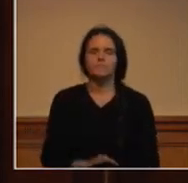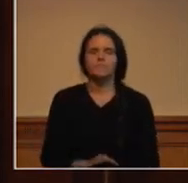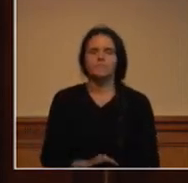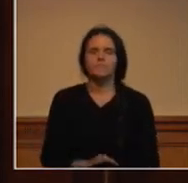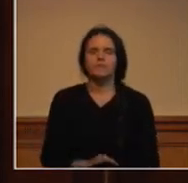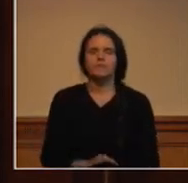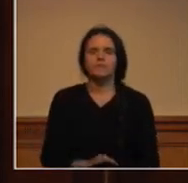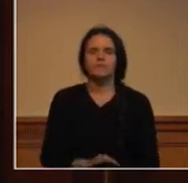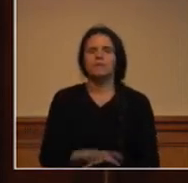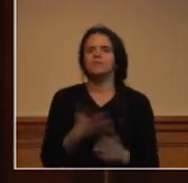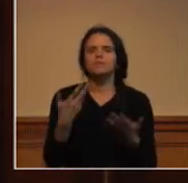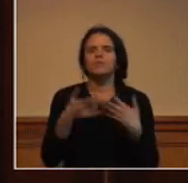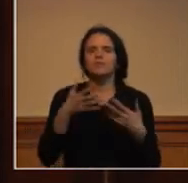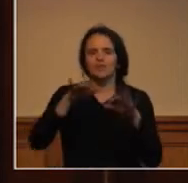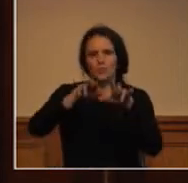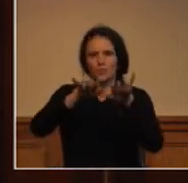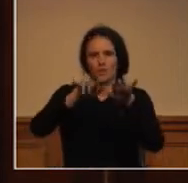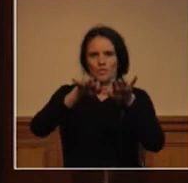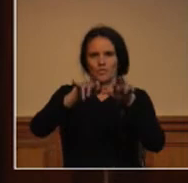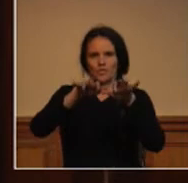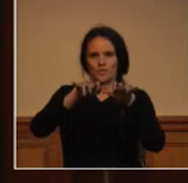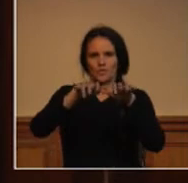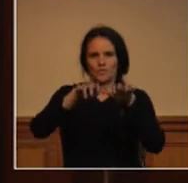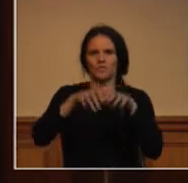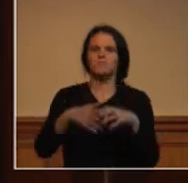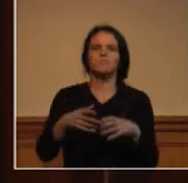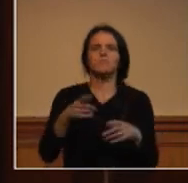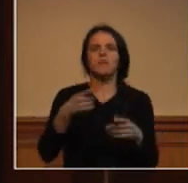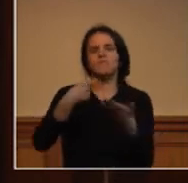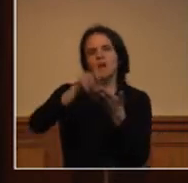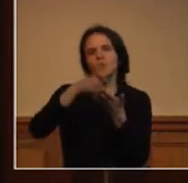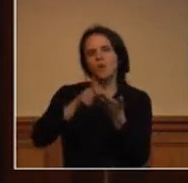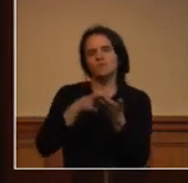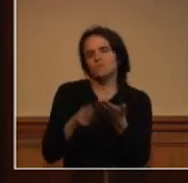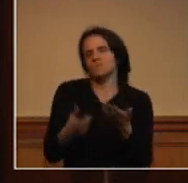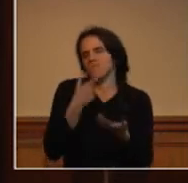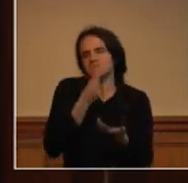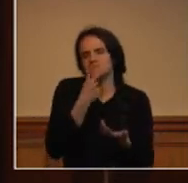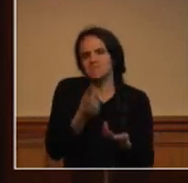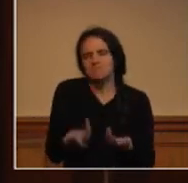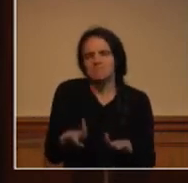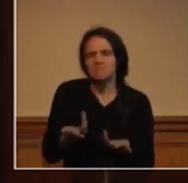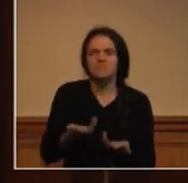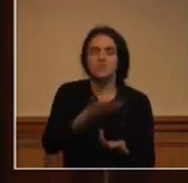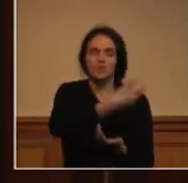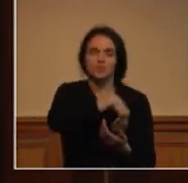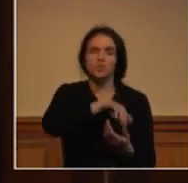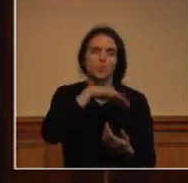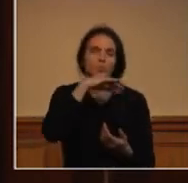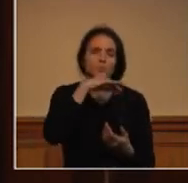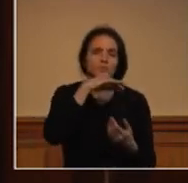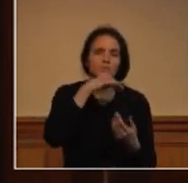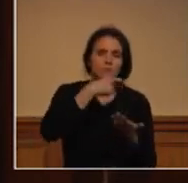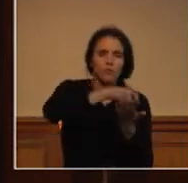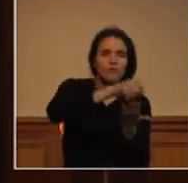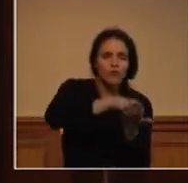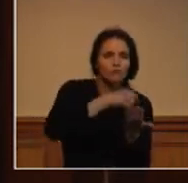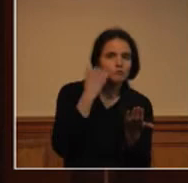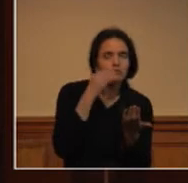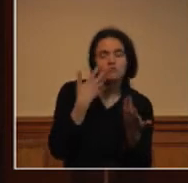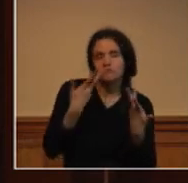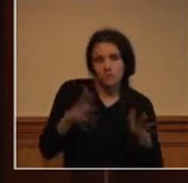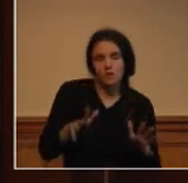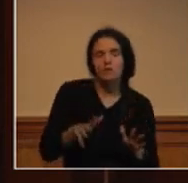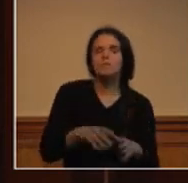Y es en computador, es una prueba que es bastante amigable. Nosotros en el servicio de evaluación neuropsicológica la utilizábamos mucho, así que